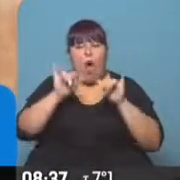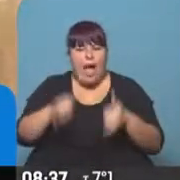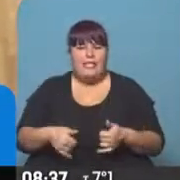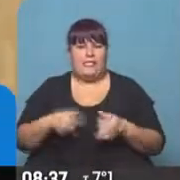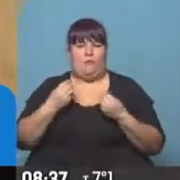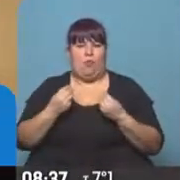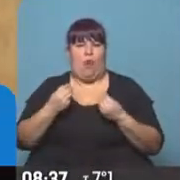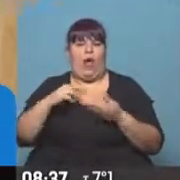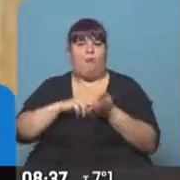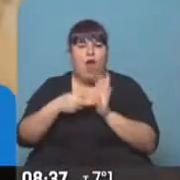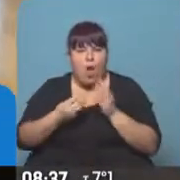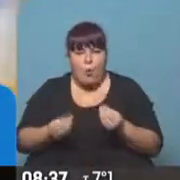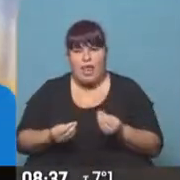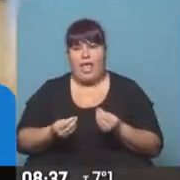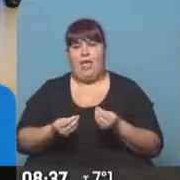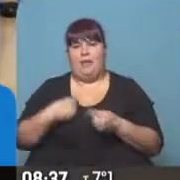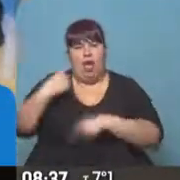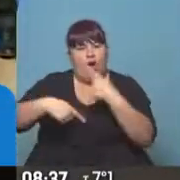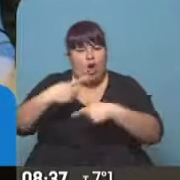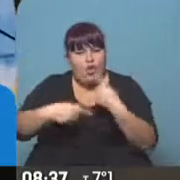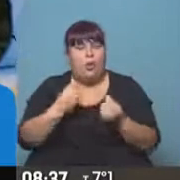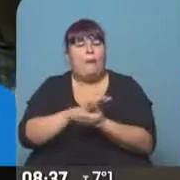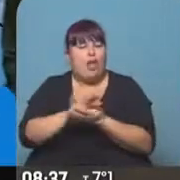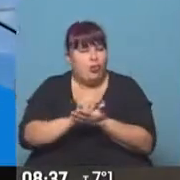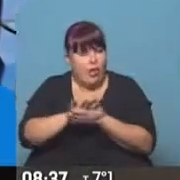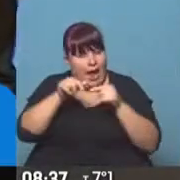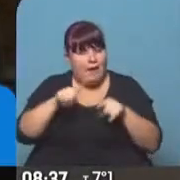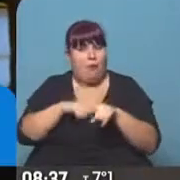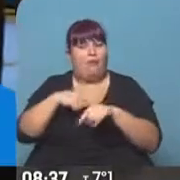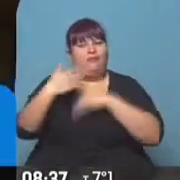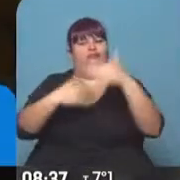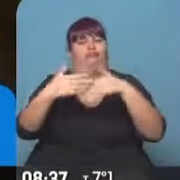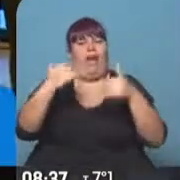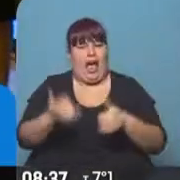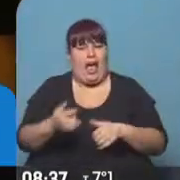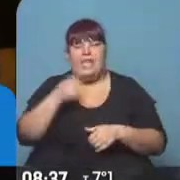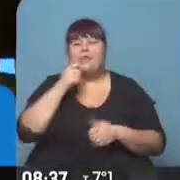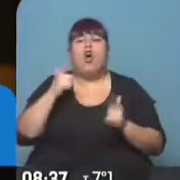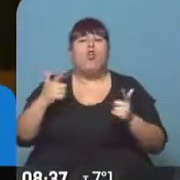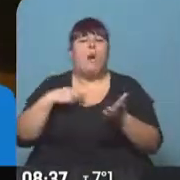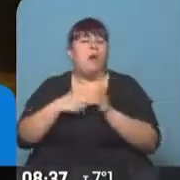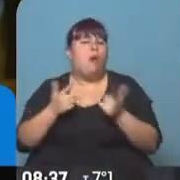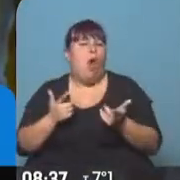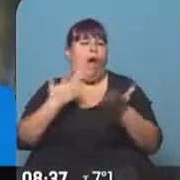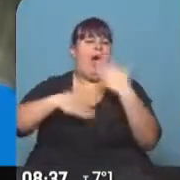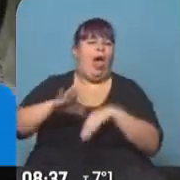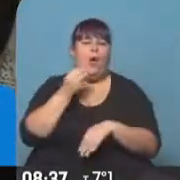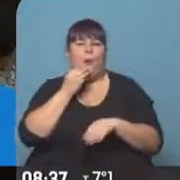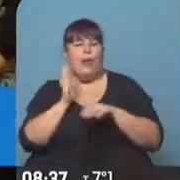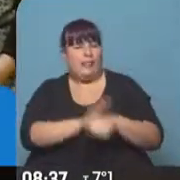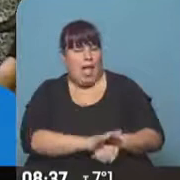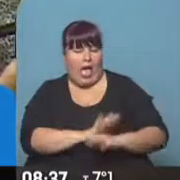aceptás cuáles son tus problemas y avanzás a resolverlos, es cuando creces. Si vos los negás a tus problemas, si los querés